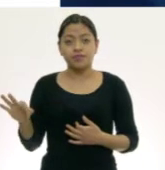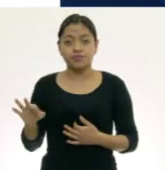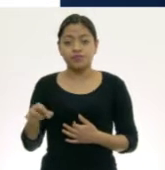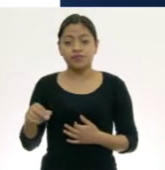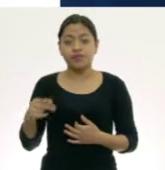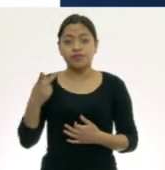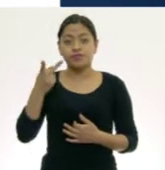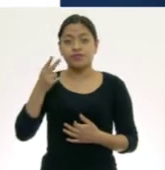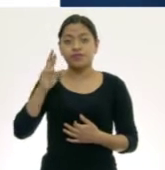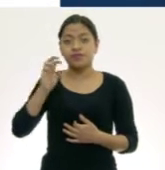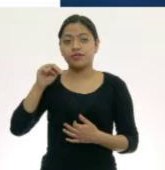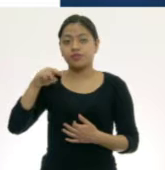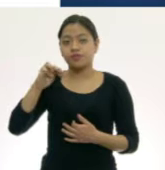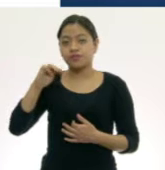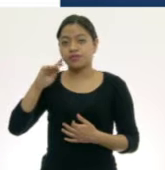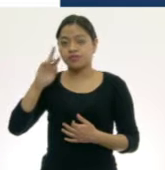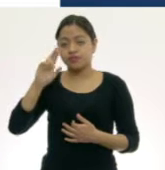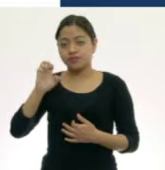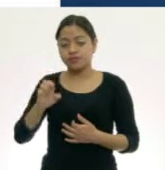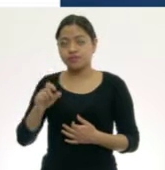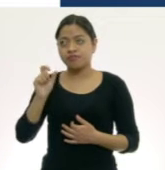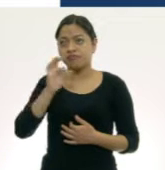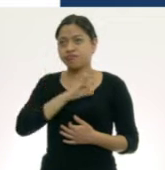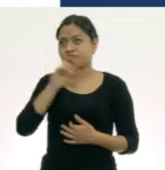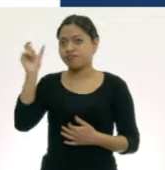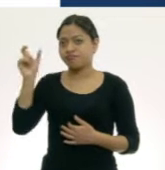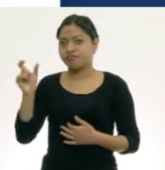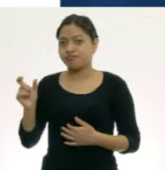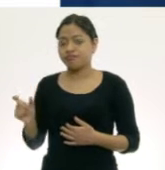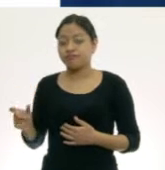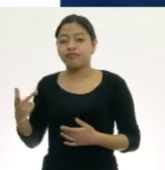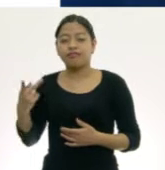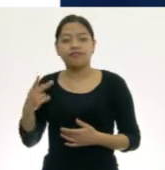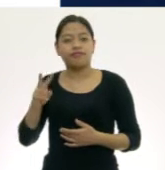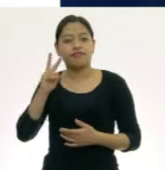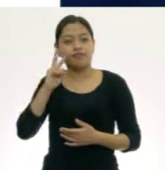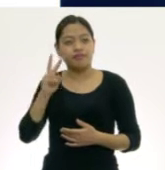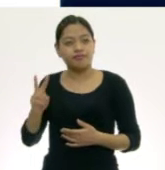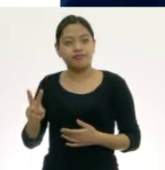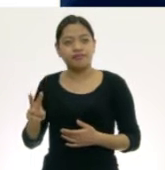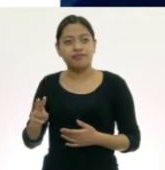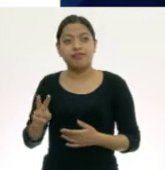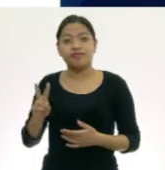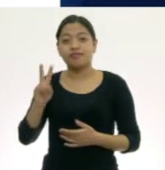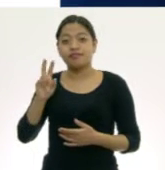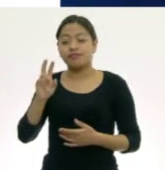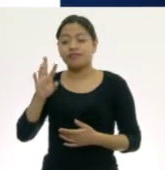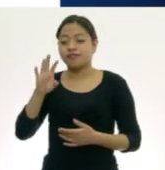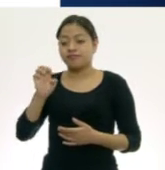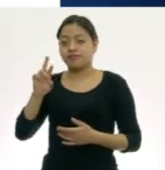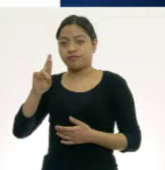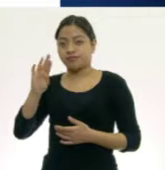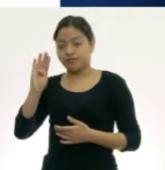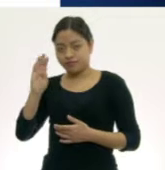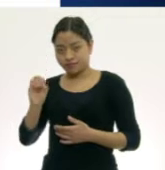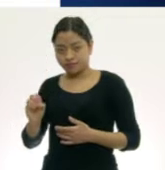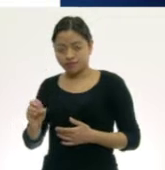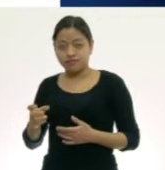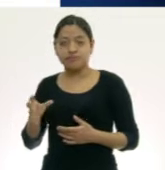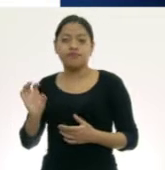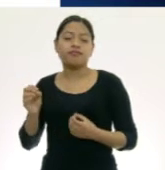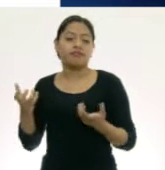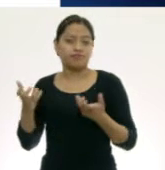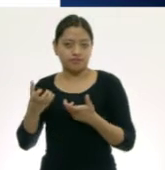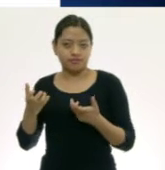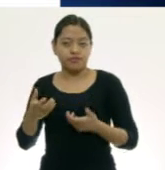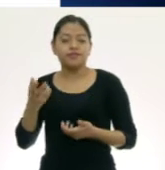pronombre yo en todas, pero al estar viendo ya conjugado el verbo, pues ese nos